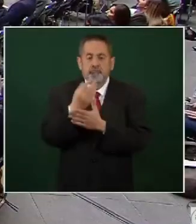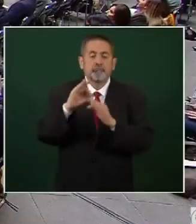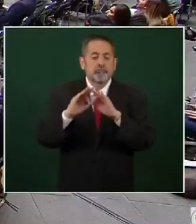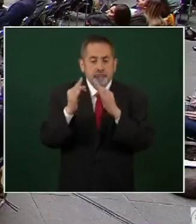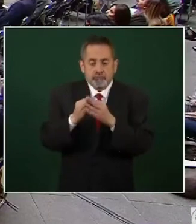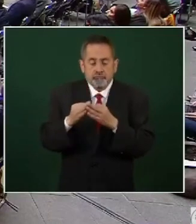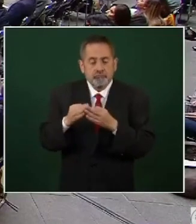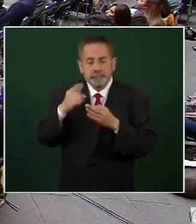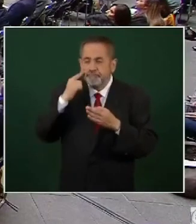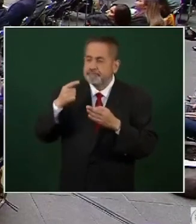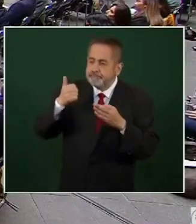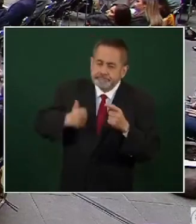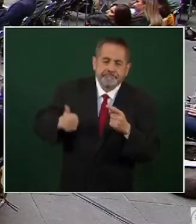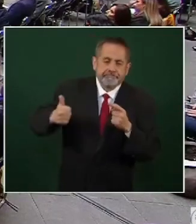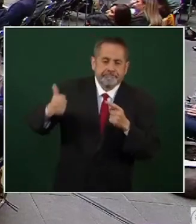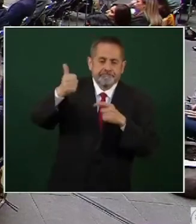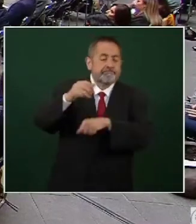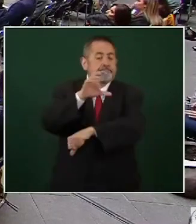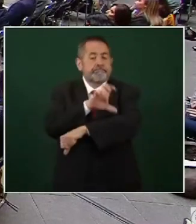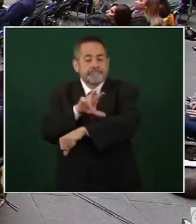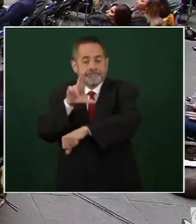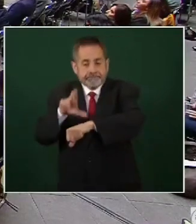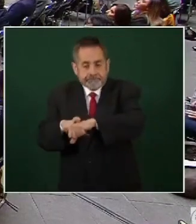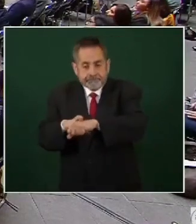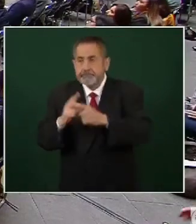de operar, dependen del coordinador